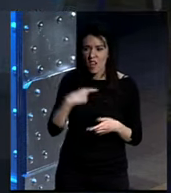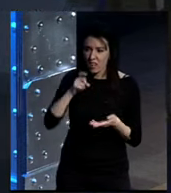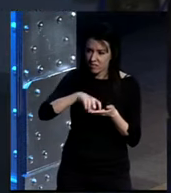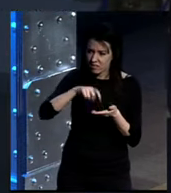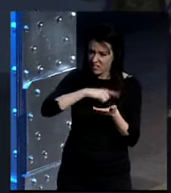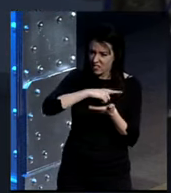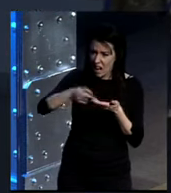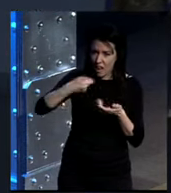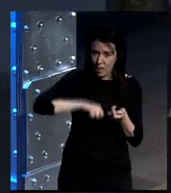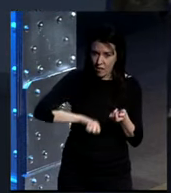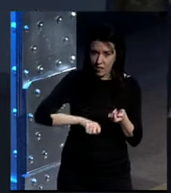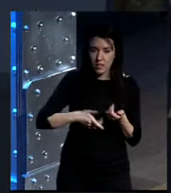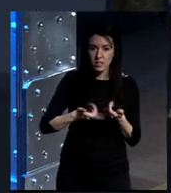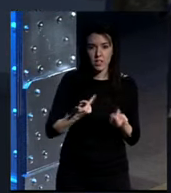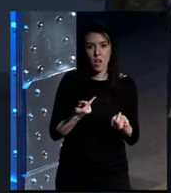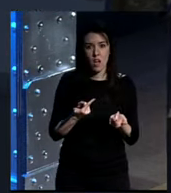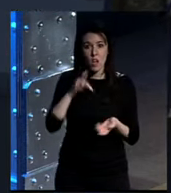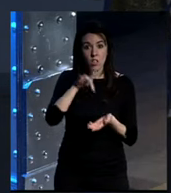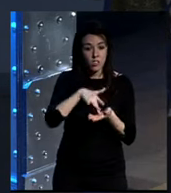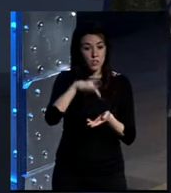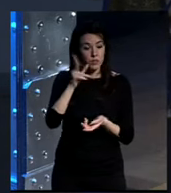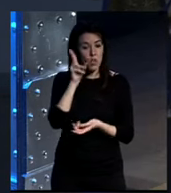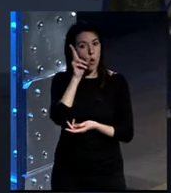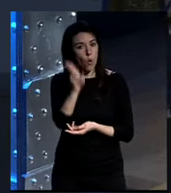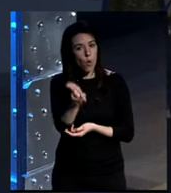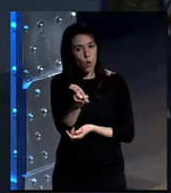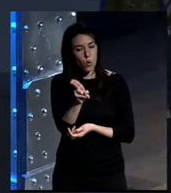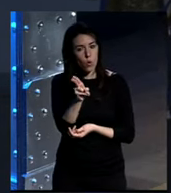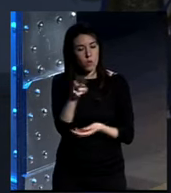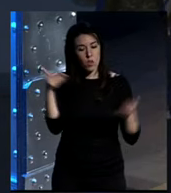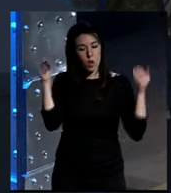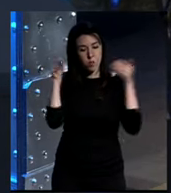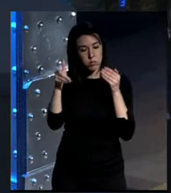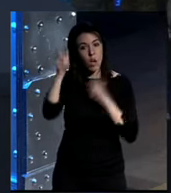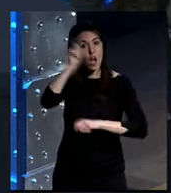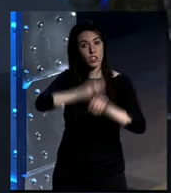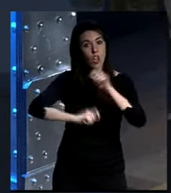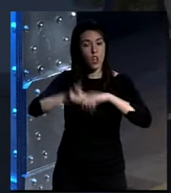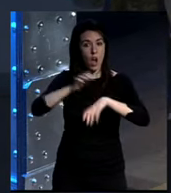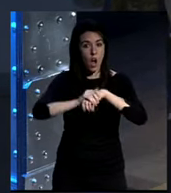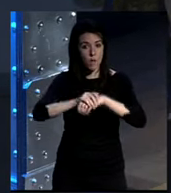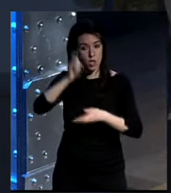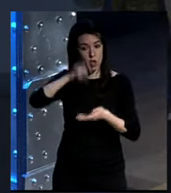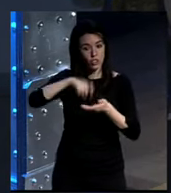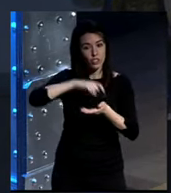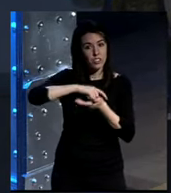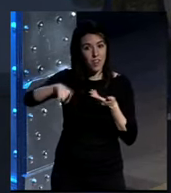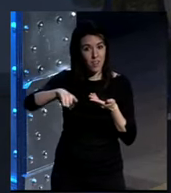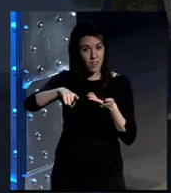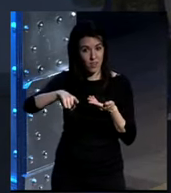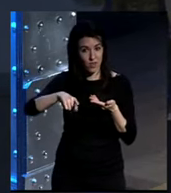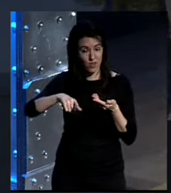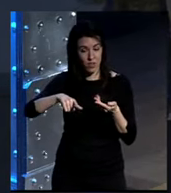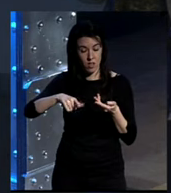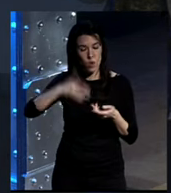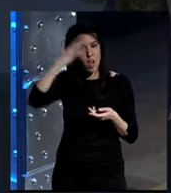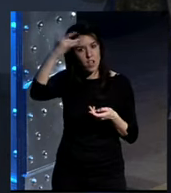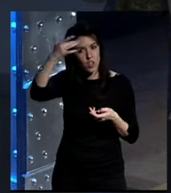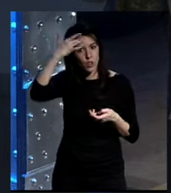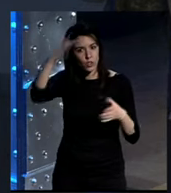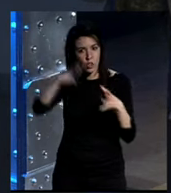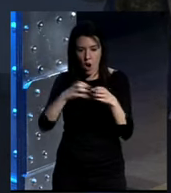profesión. Cuando se jubiló, se dedicó a la Asociación de Amigos del Telégrafo, con la ilusión y con las ganas